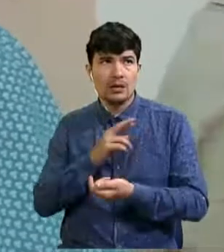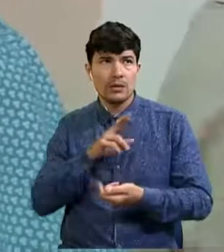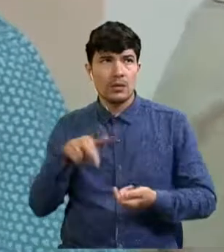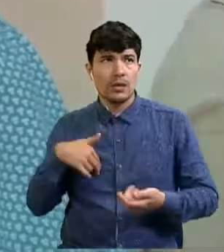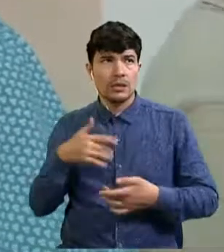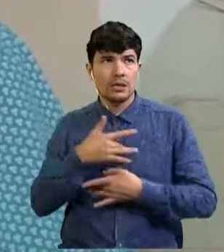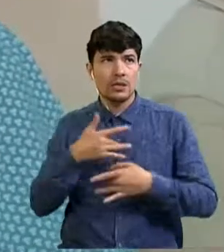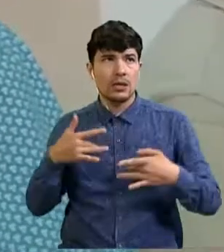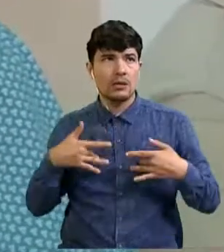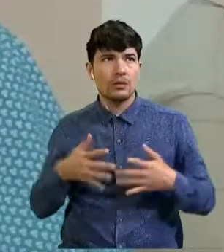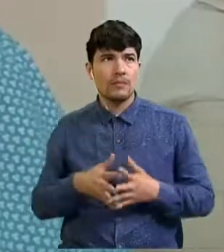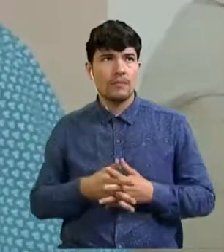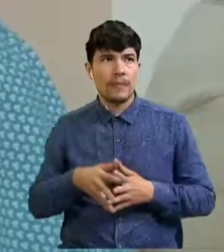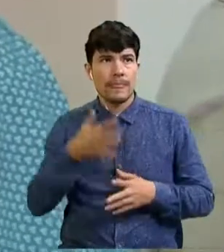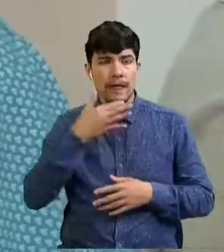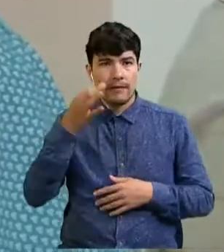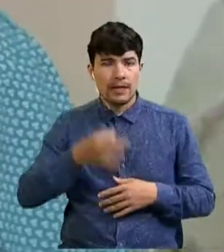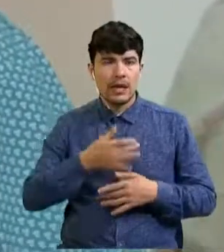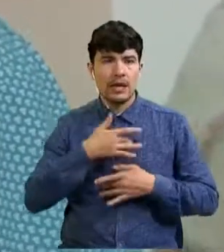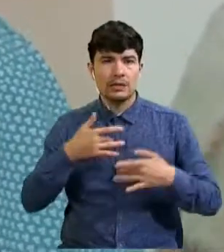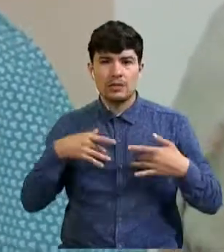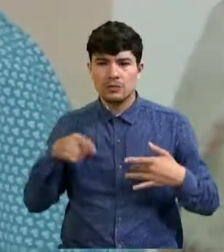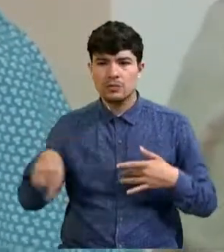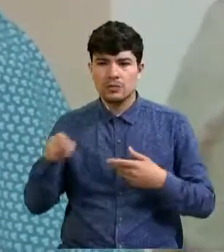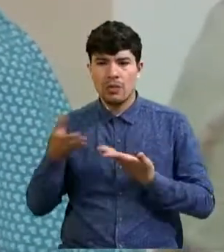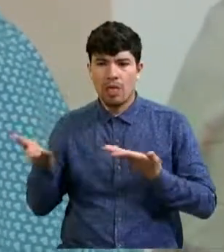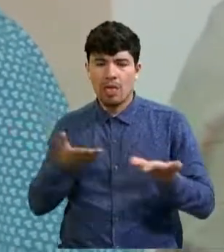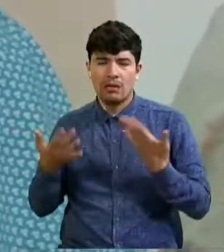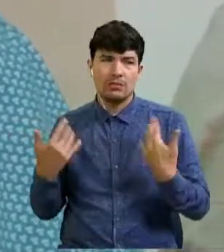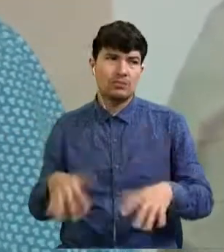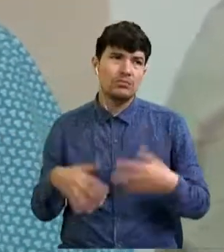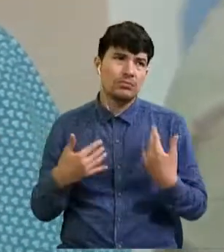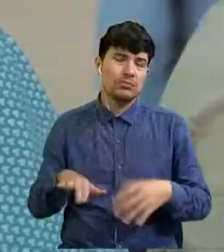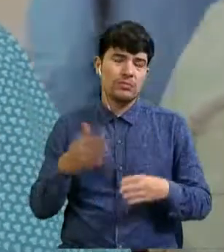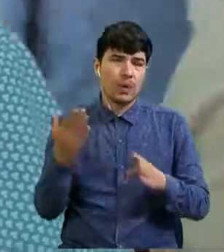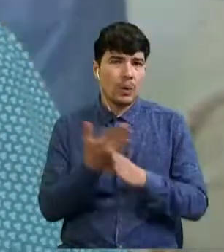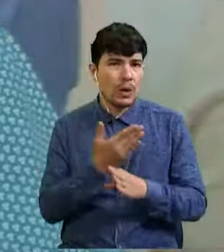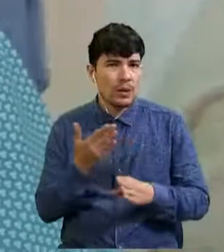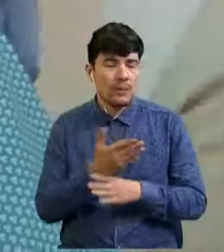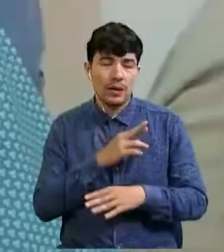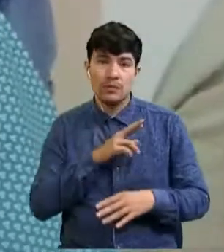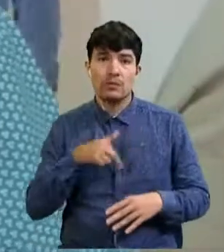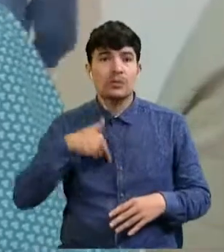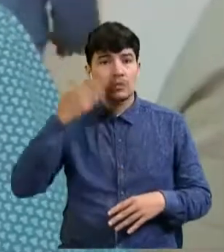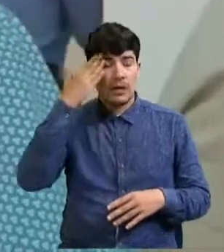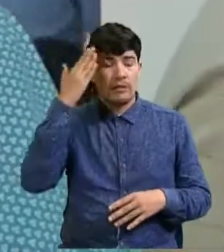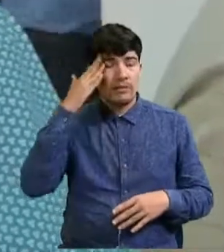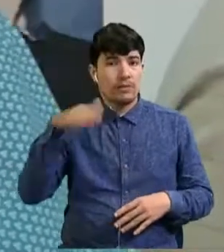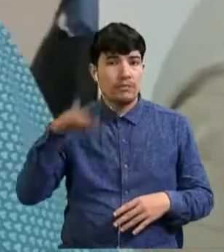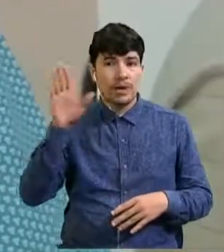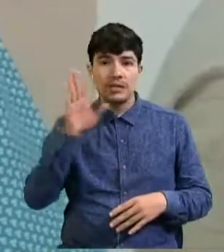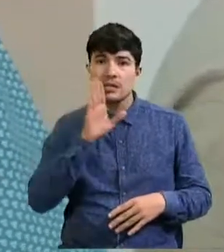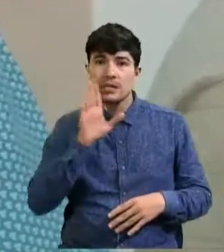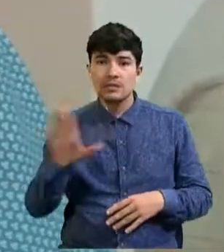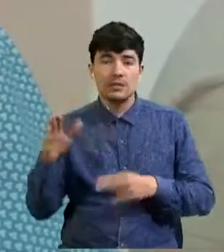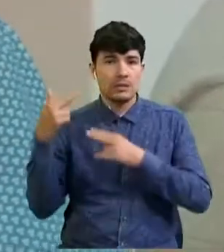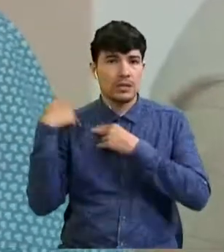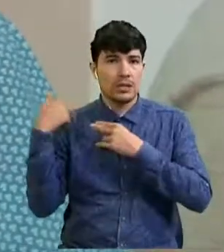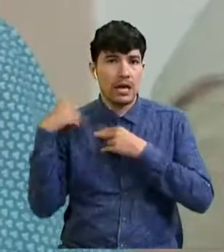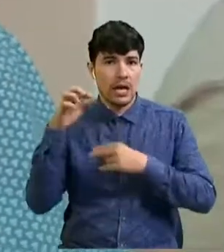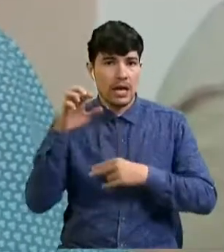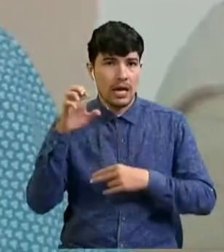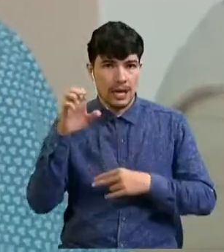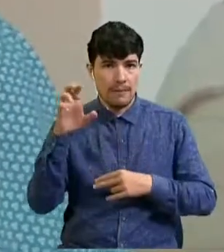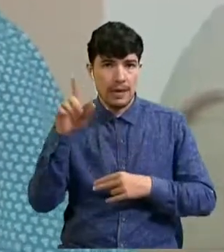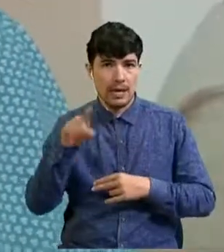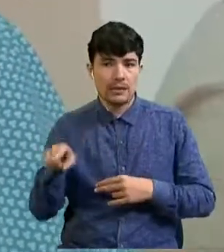en verdad la salud que están prestando es una salud caótica y sabemos que más que todo es responsabilidad de la dps porque tiene unas